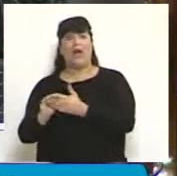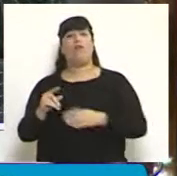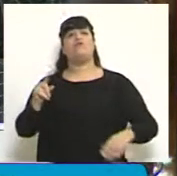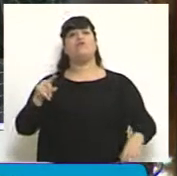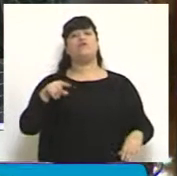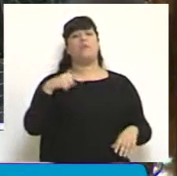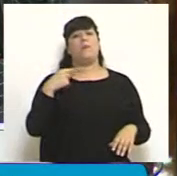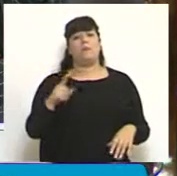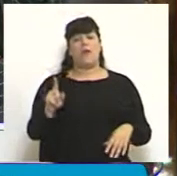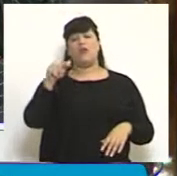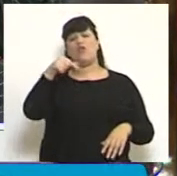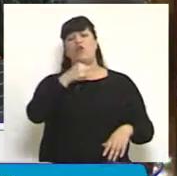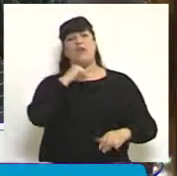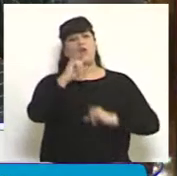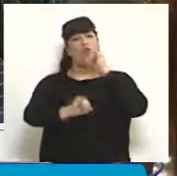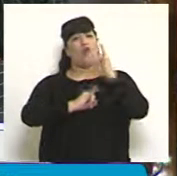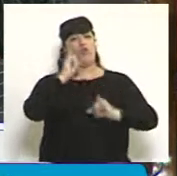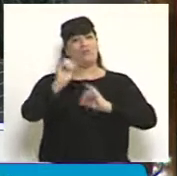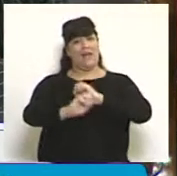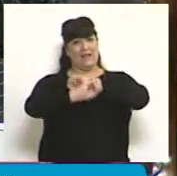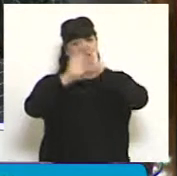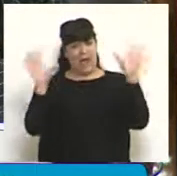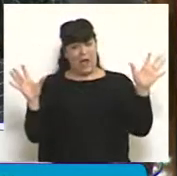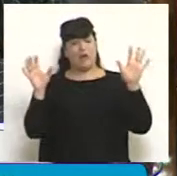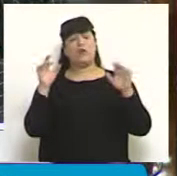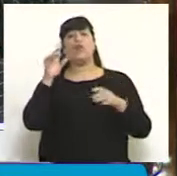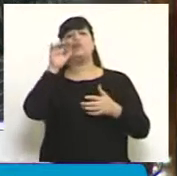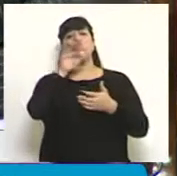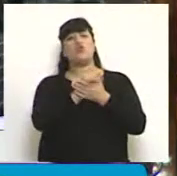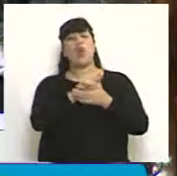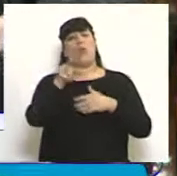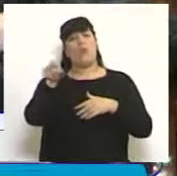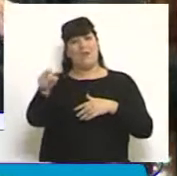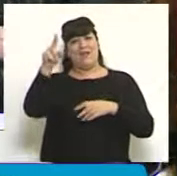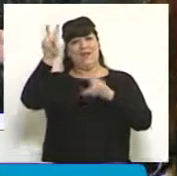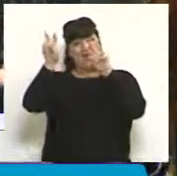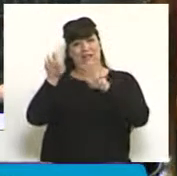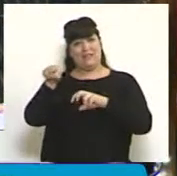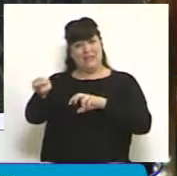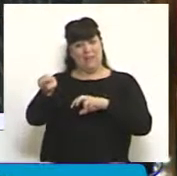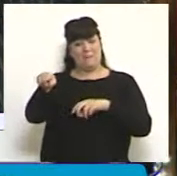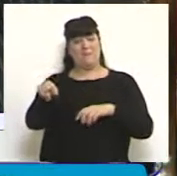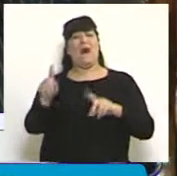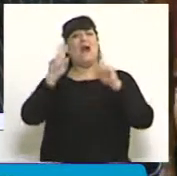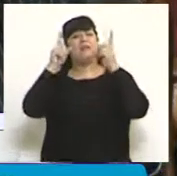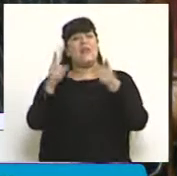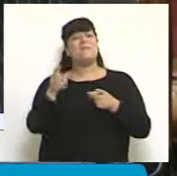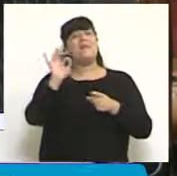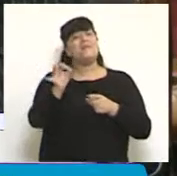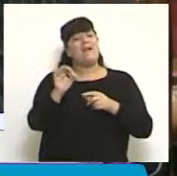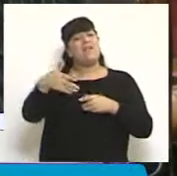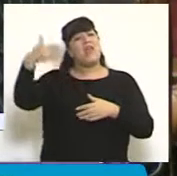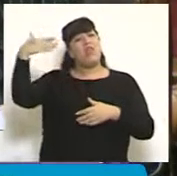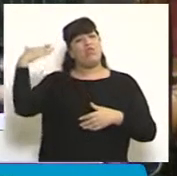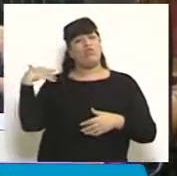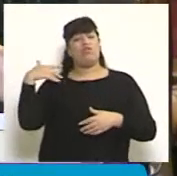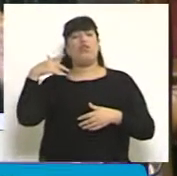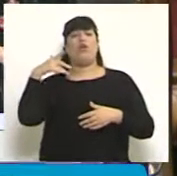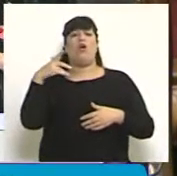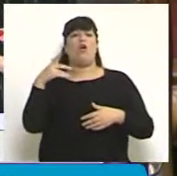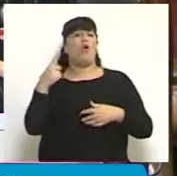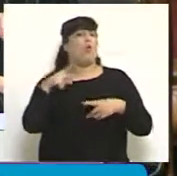ello, quiero dejar en claro que respecto de subrogancia y tomando en cuenta cuáles fueron o